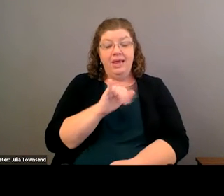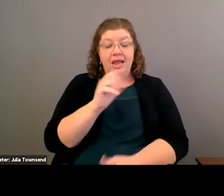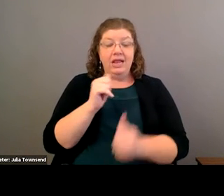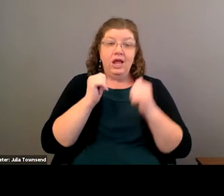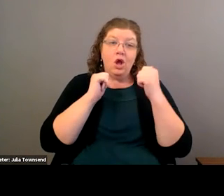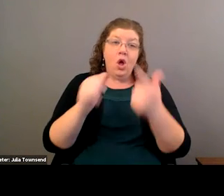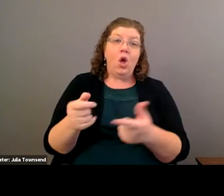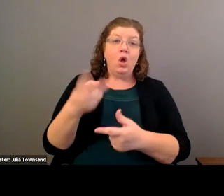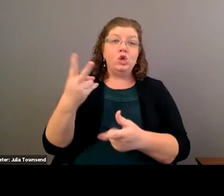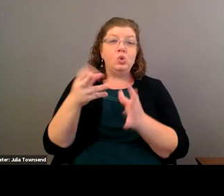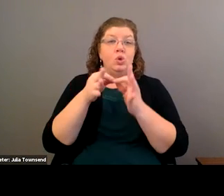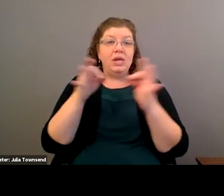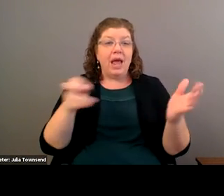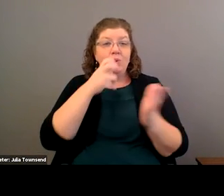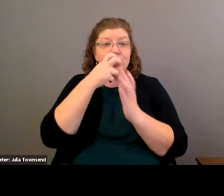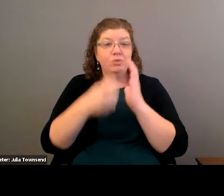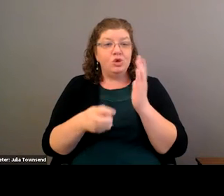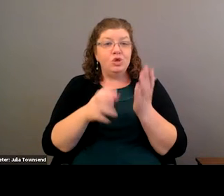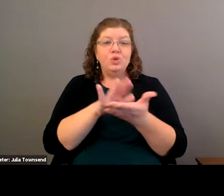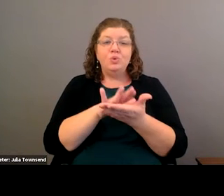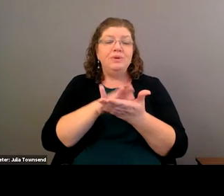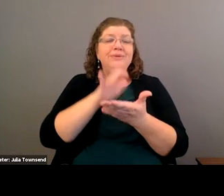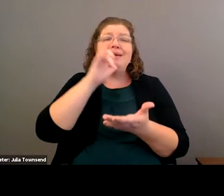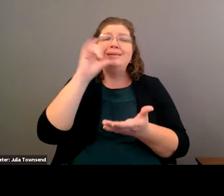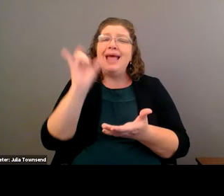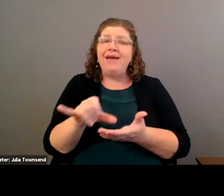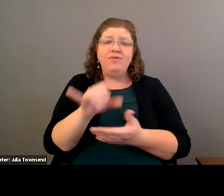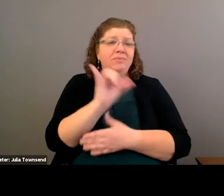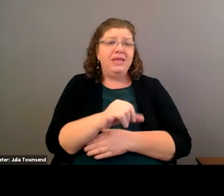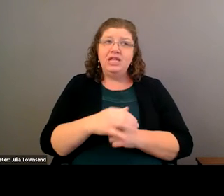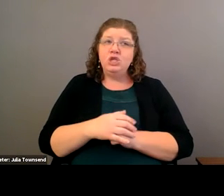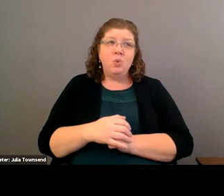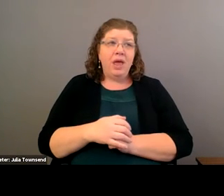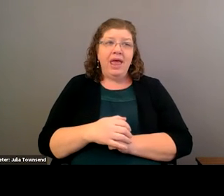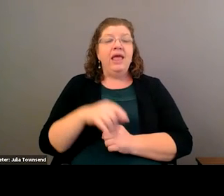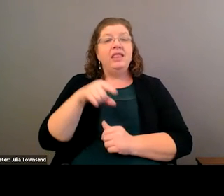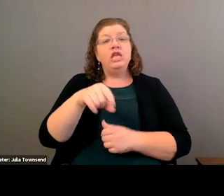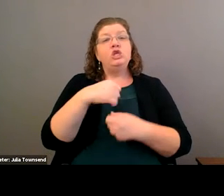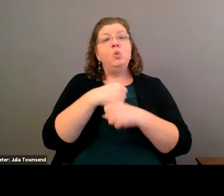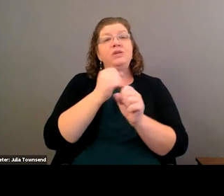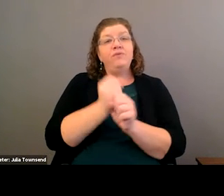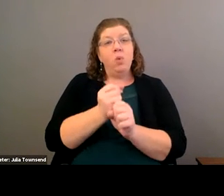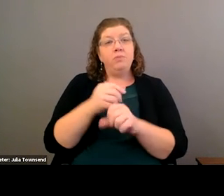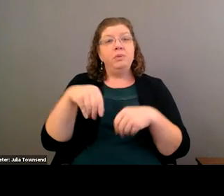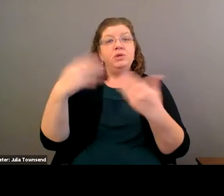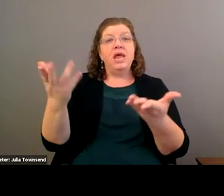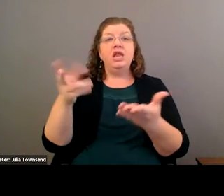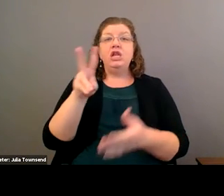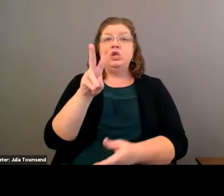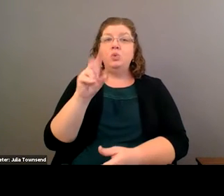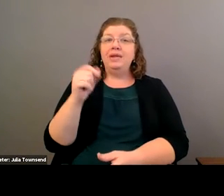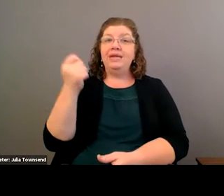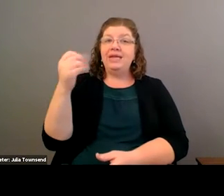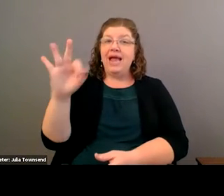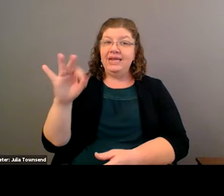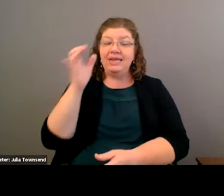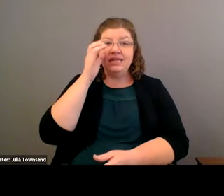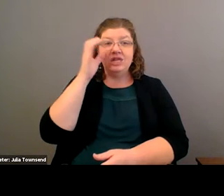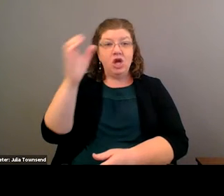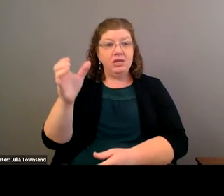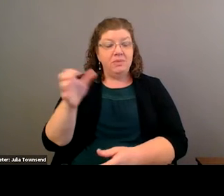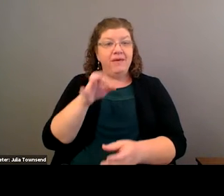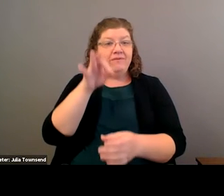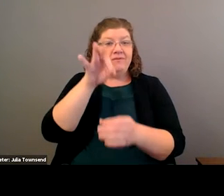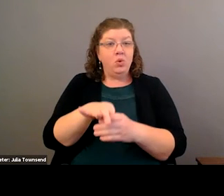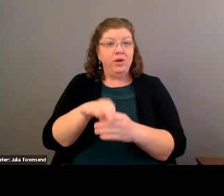a todos. Y no tiene que ser de esta forma. Esto se presentó en el 2019 como